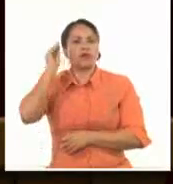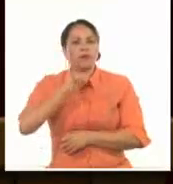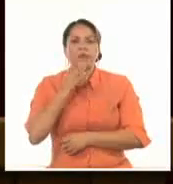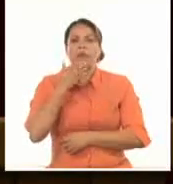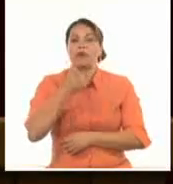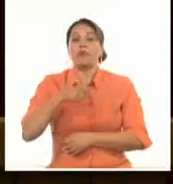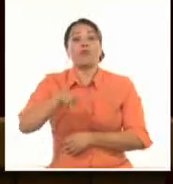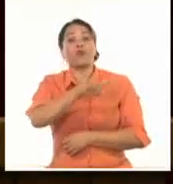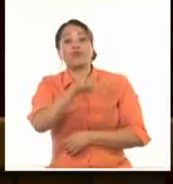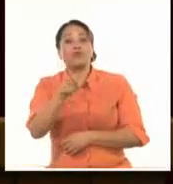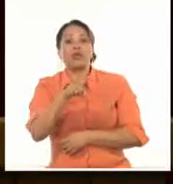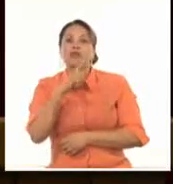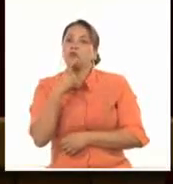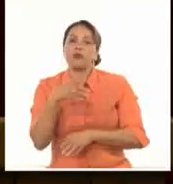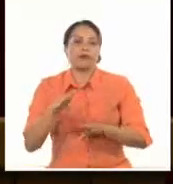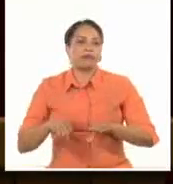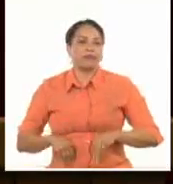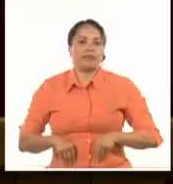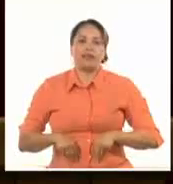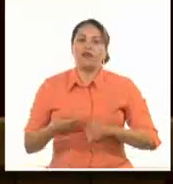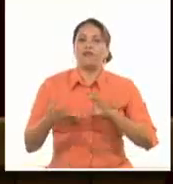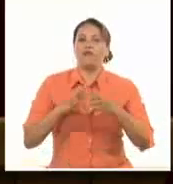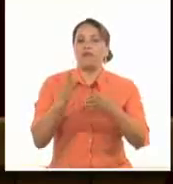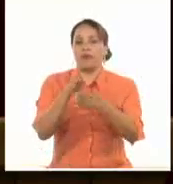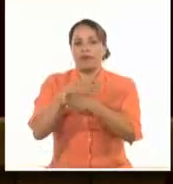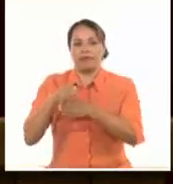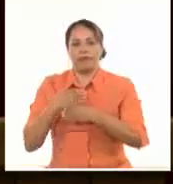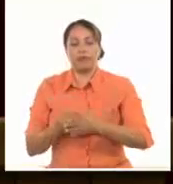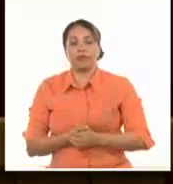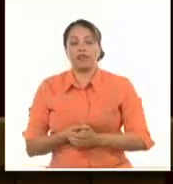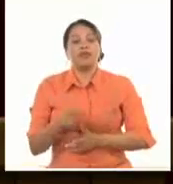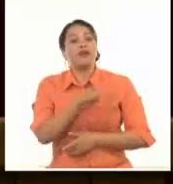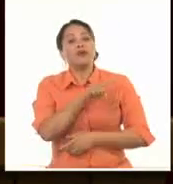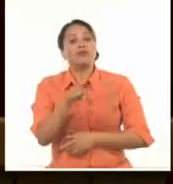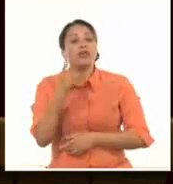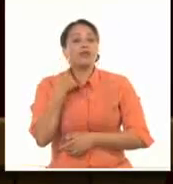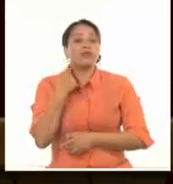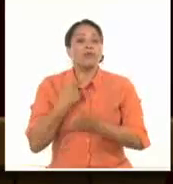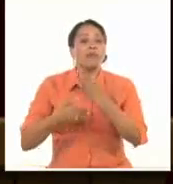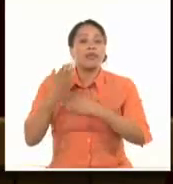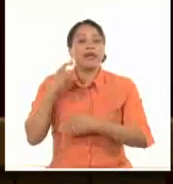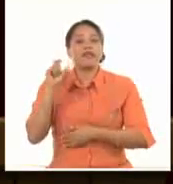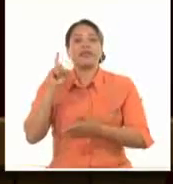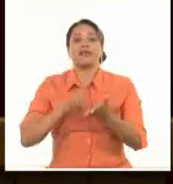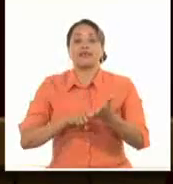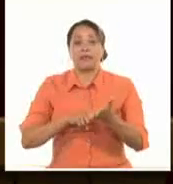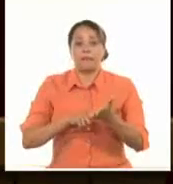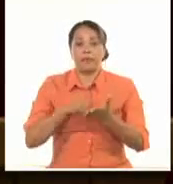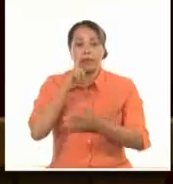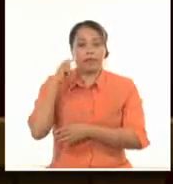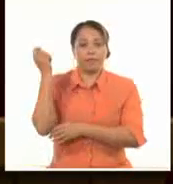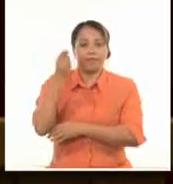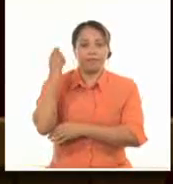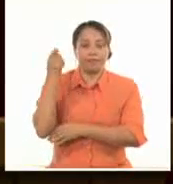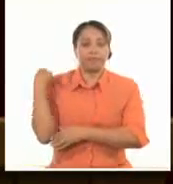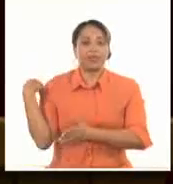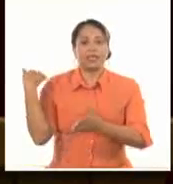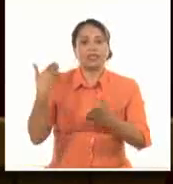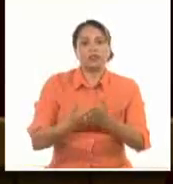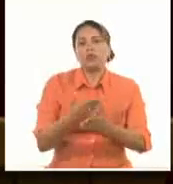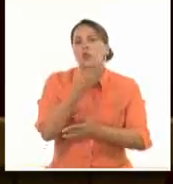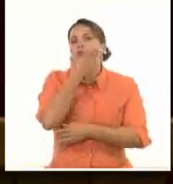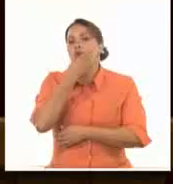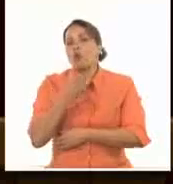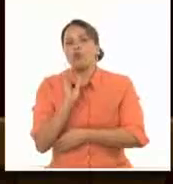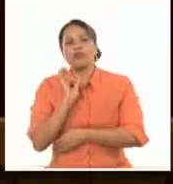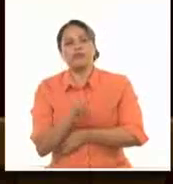no permitirán que sea de otra manera. Y porque desde los tiempos de Céspedes hasta nuestros días, los jóvenes cubanos han